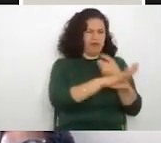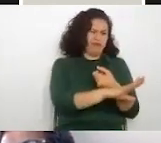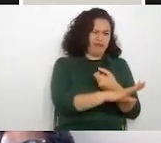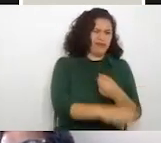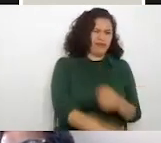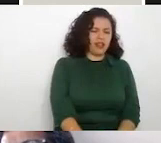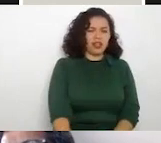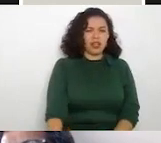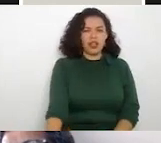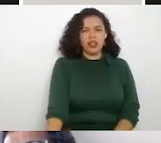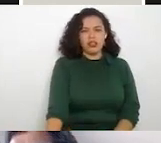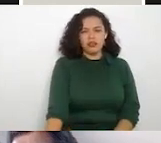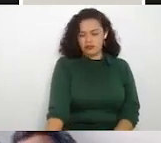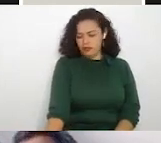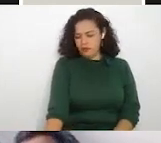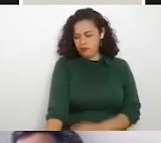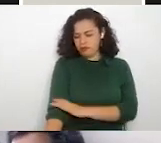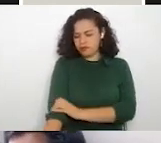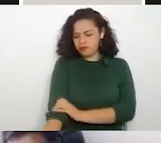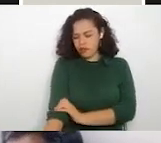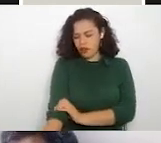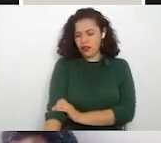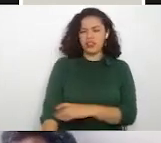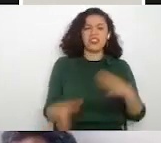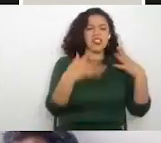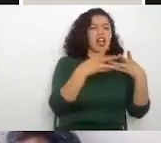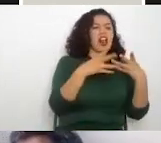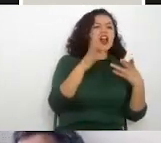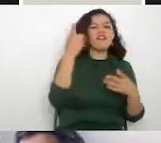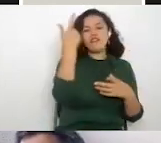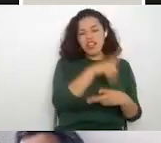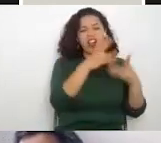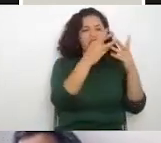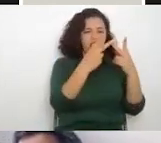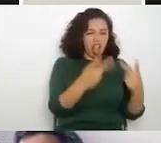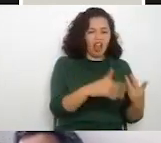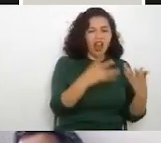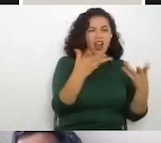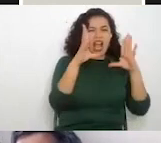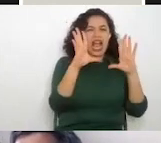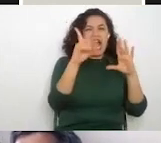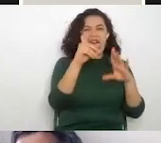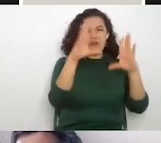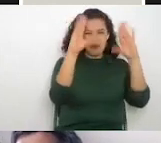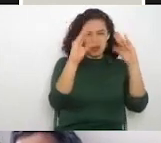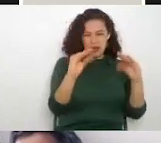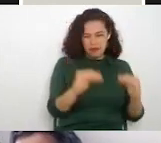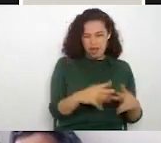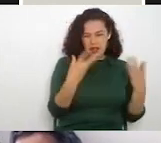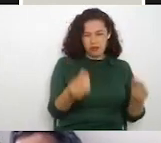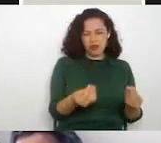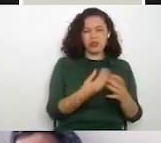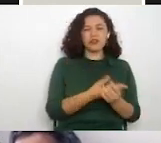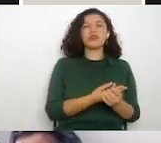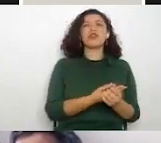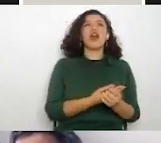vaya a maltratar, a deteriorar, que haya demasiada humedad, ¿no? Que esté en un área donde